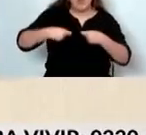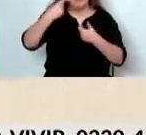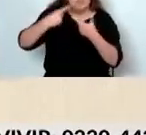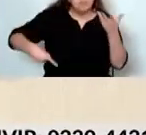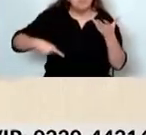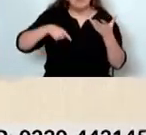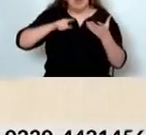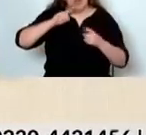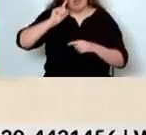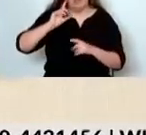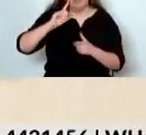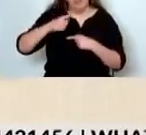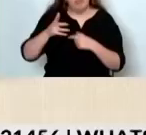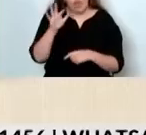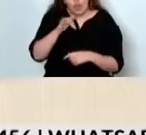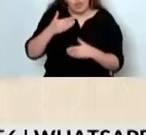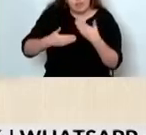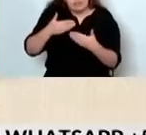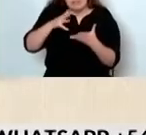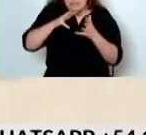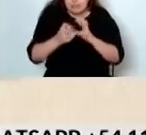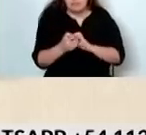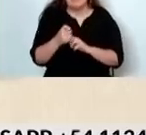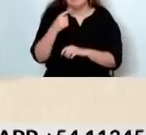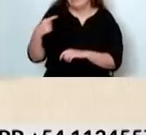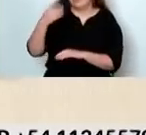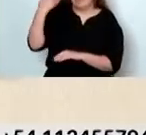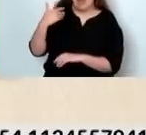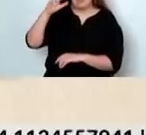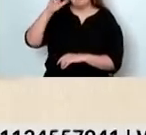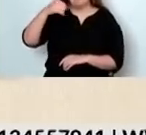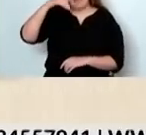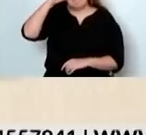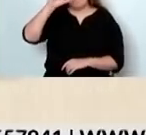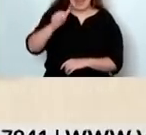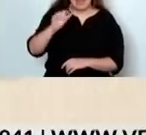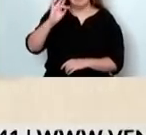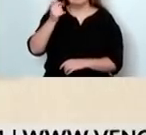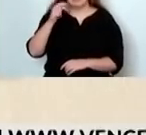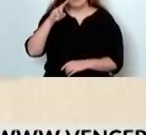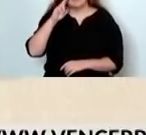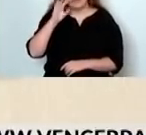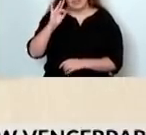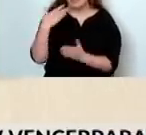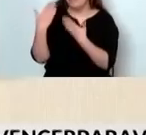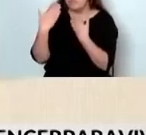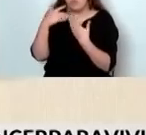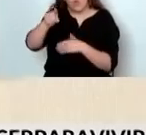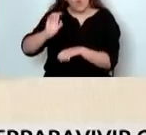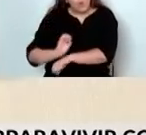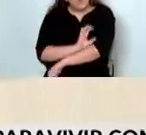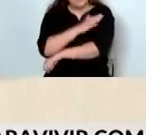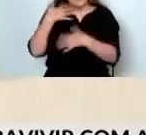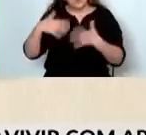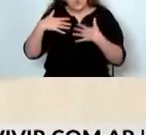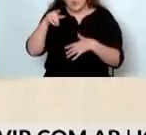Hay una charla que yo tuve hace unas semanas con Pamela David que fue conmovedora porque Pamela en